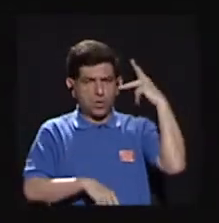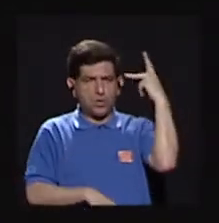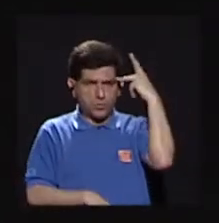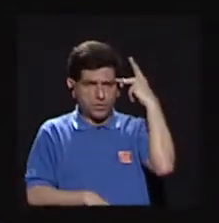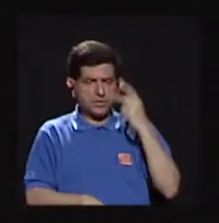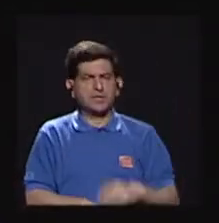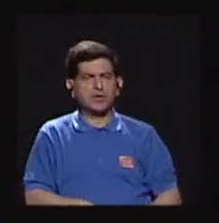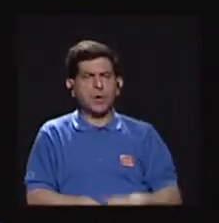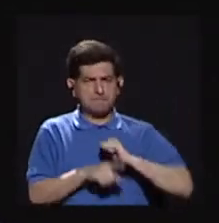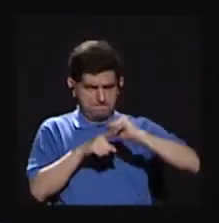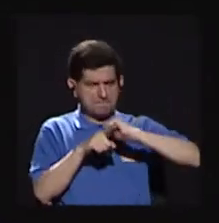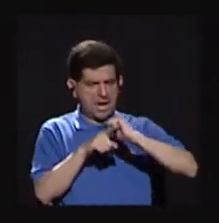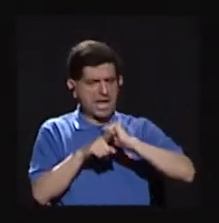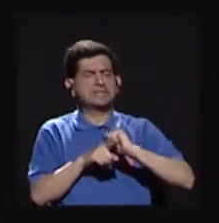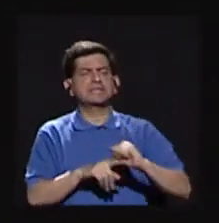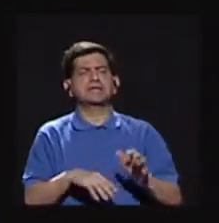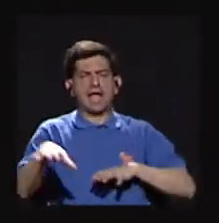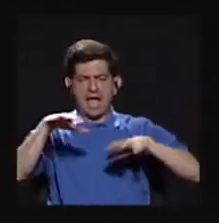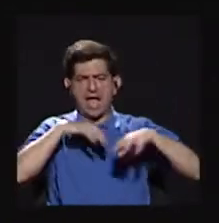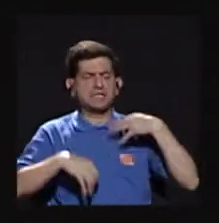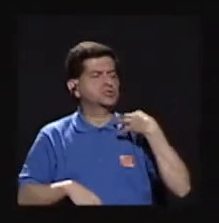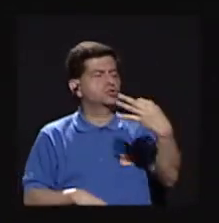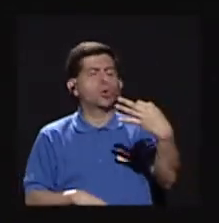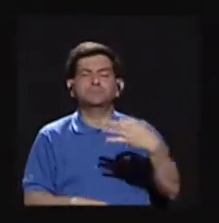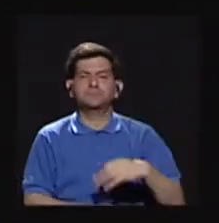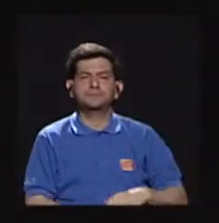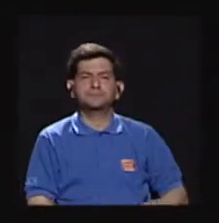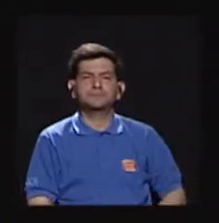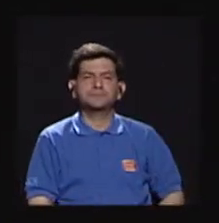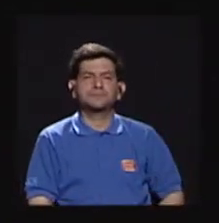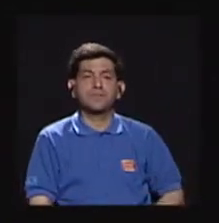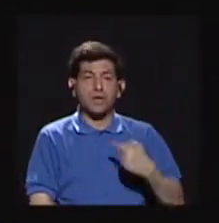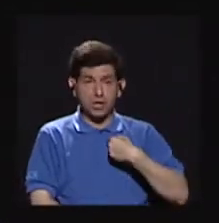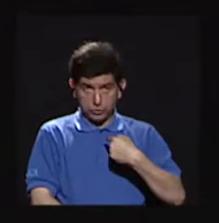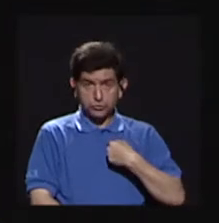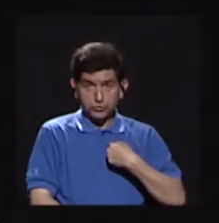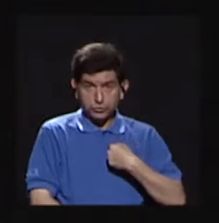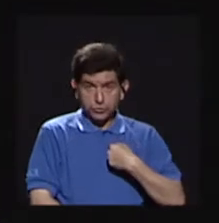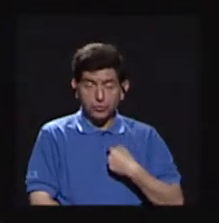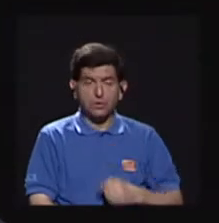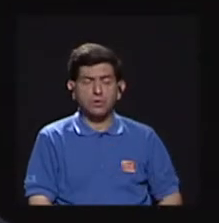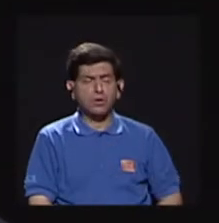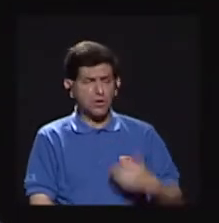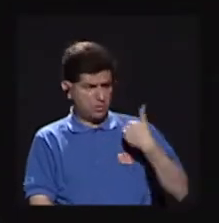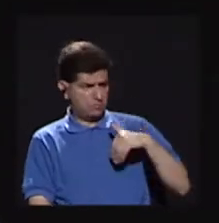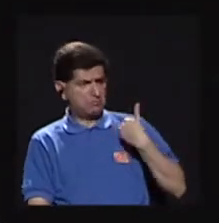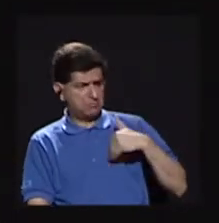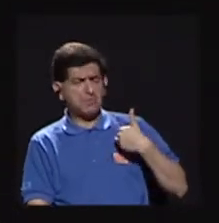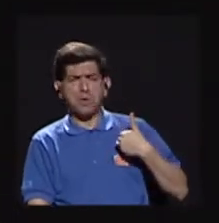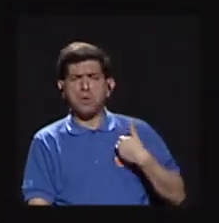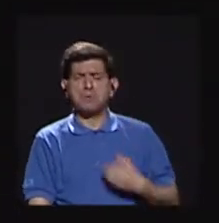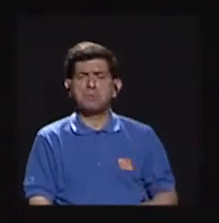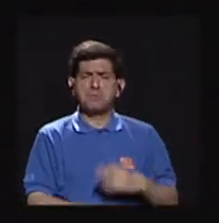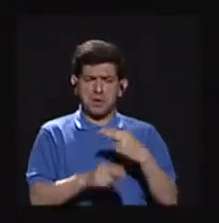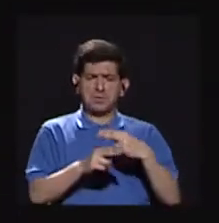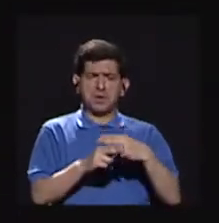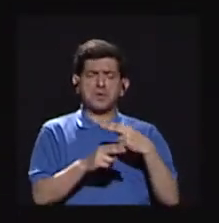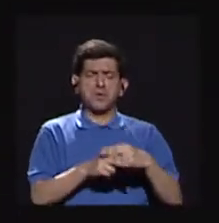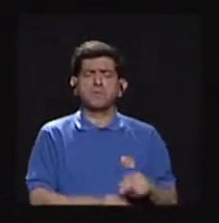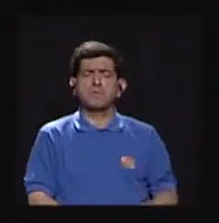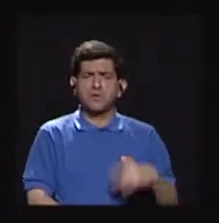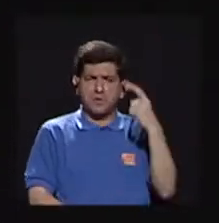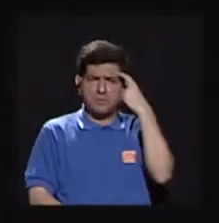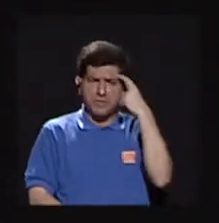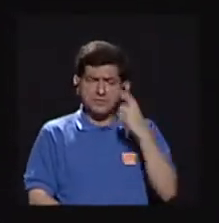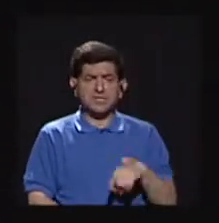pragmática en su acción cotidiana y yo soy un nombre que se denomina para defectos de